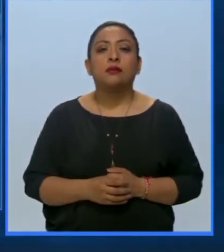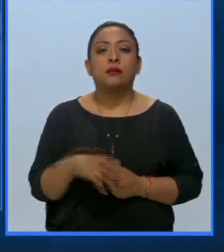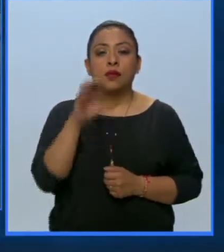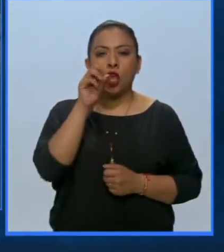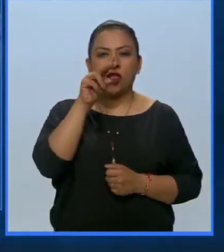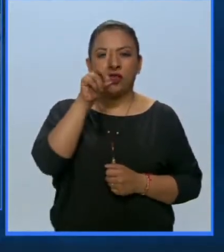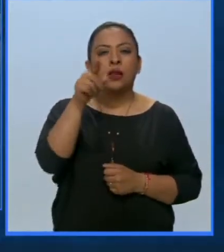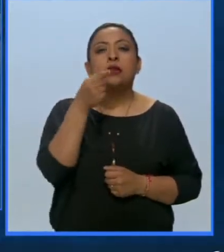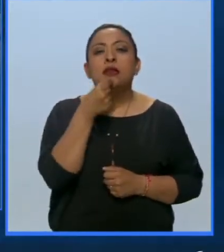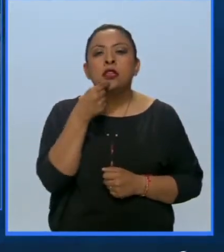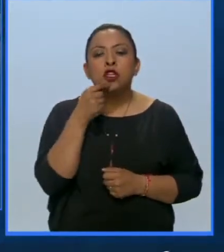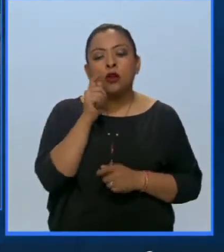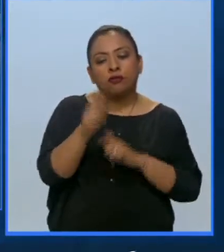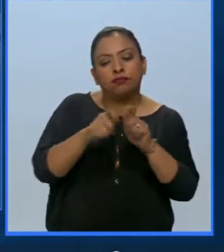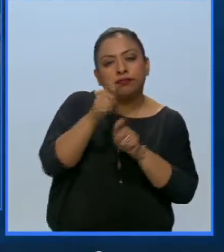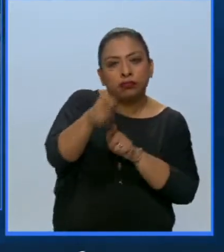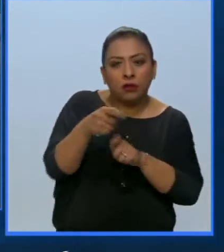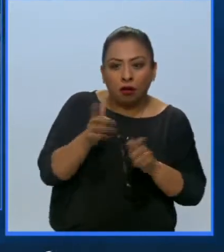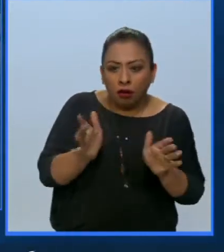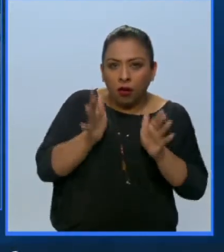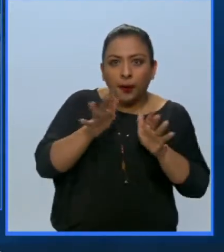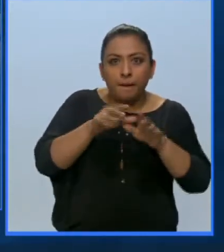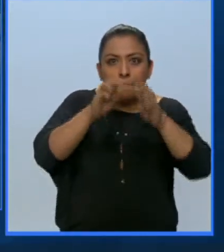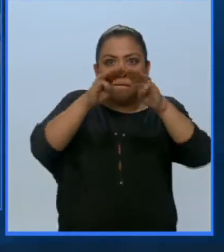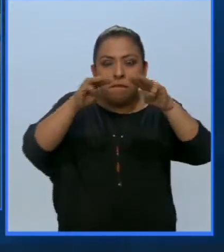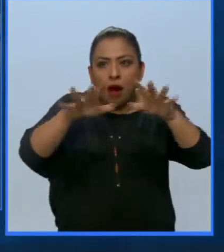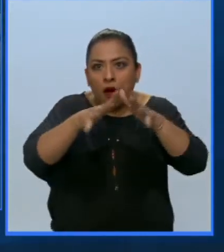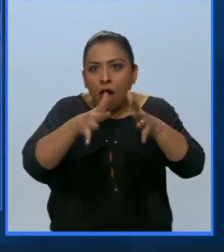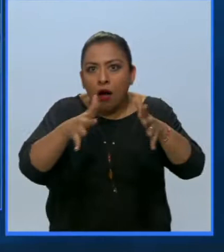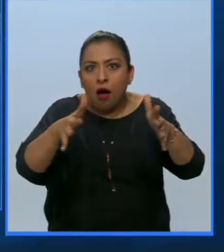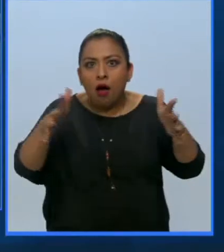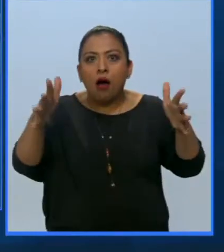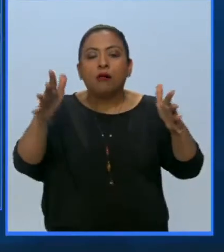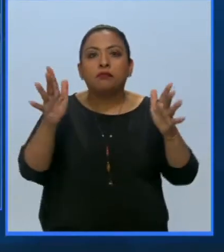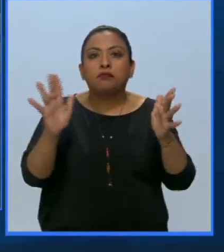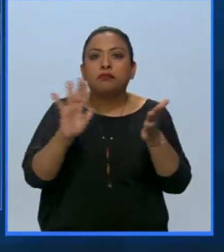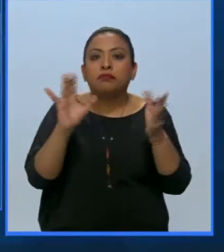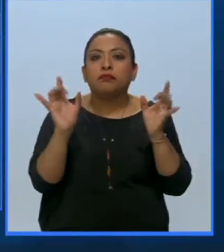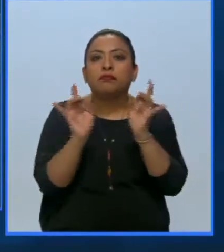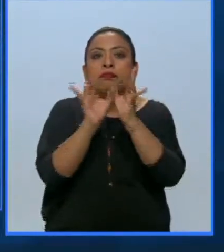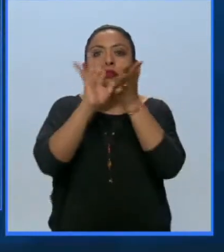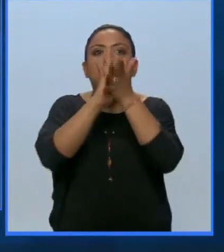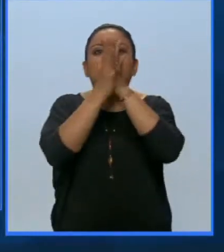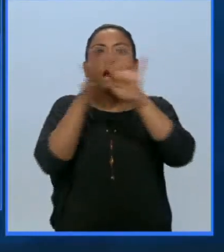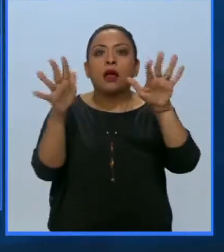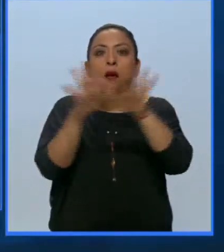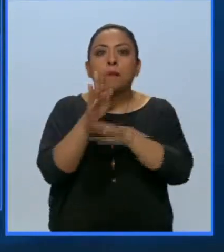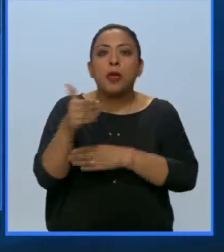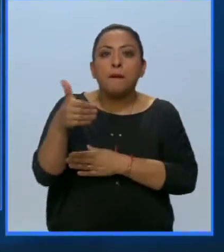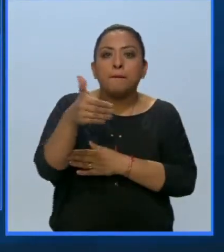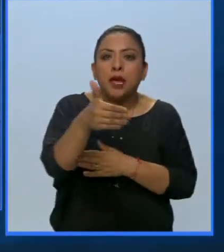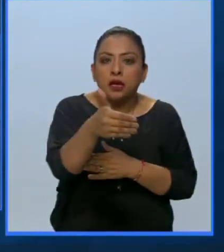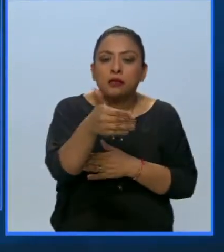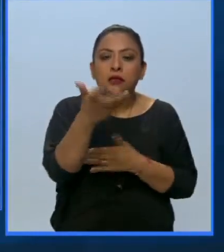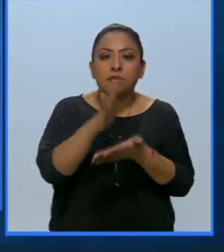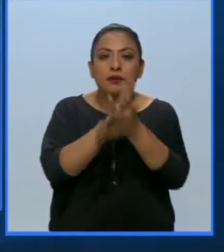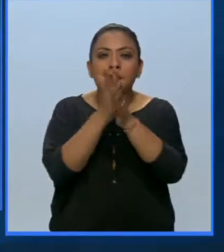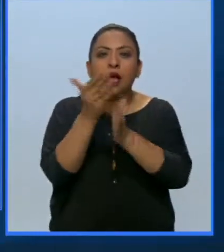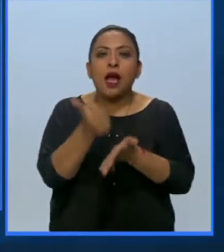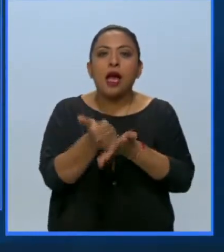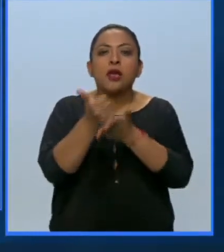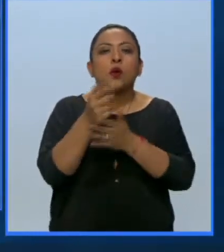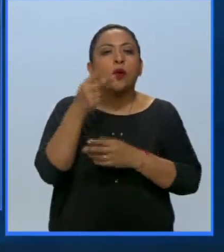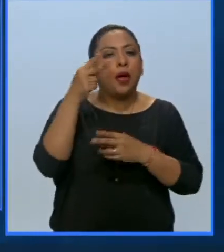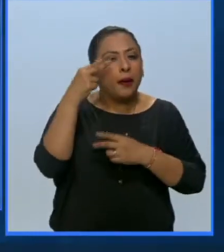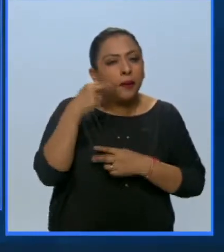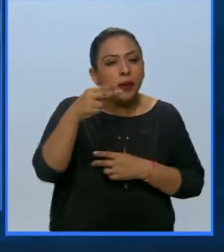Ondín es un niño pescador que, asombrado por la inmensidad del mar, repentinamente se transforma en pez. Esta conversión le permitirá realizar un